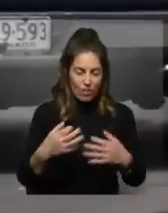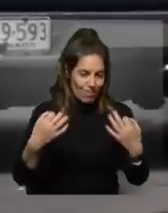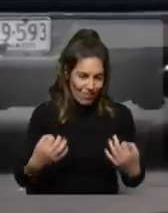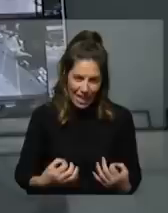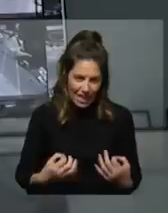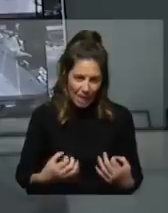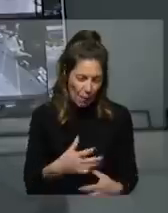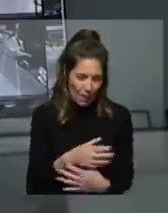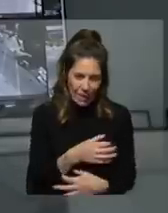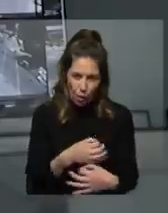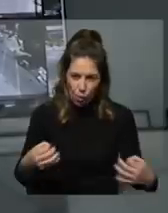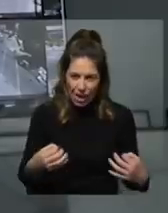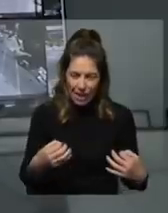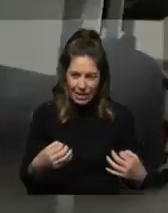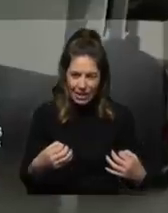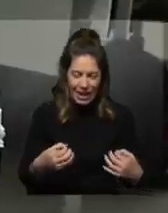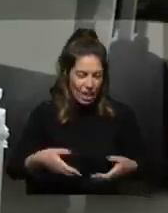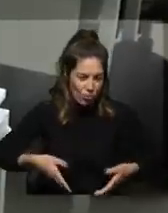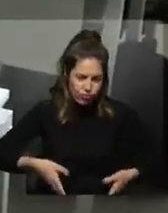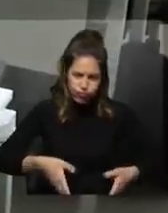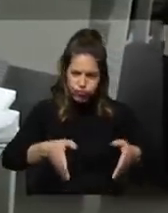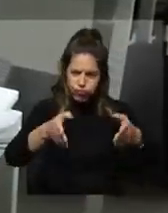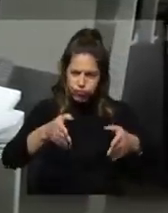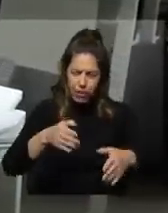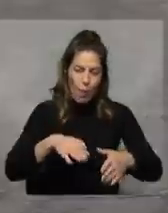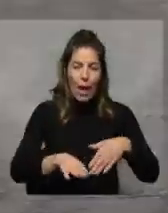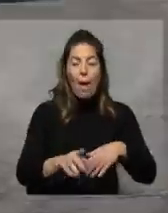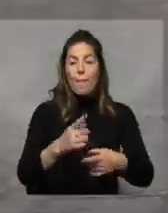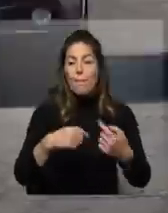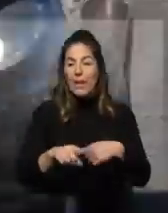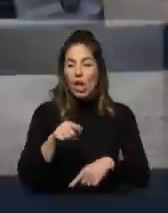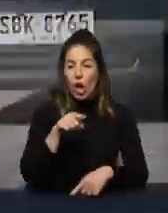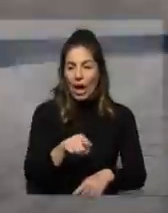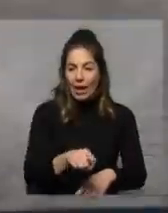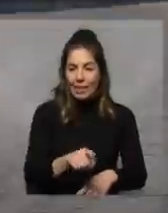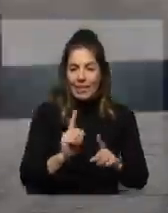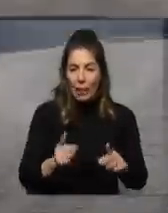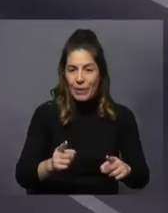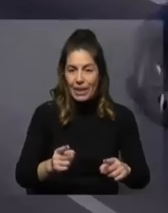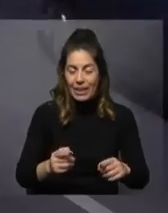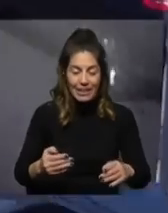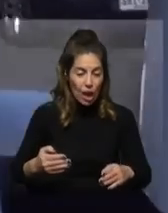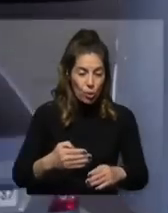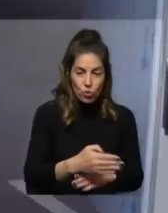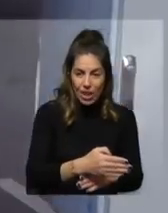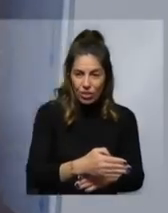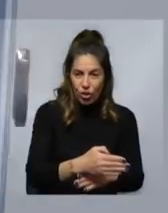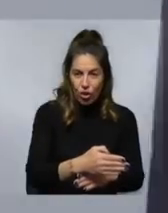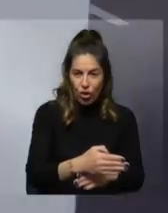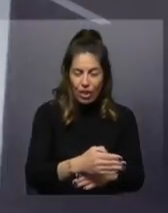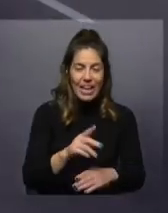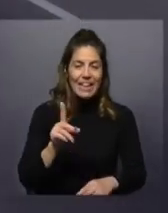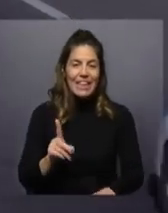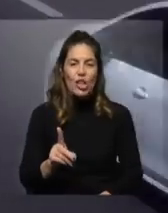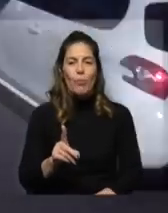dicen algunos ciudadanos quedó hecha una autopista verdaderamente pero allí tenemos la estamos atravesando por ejemplo en el